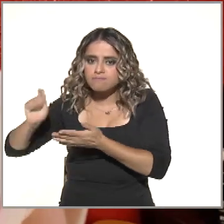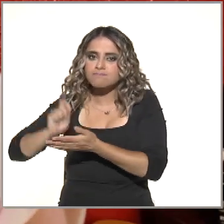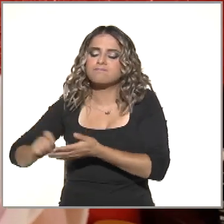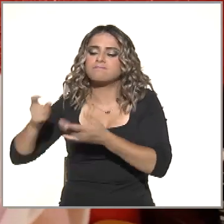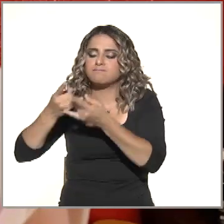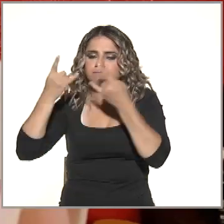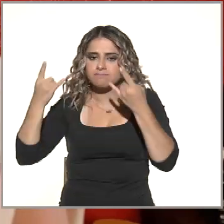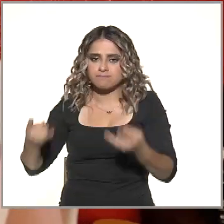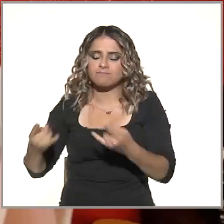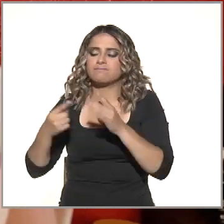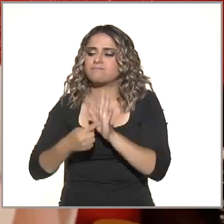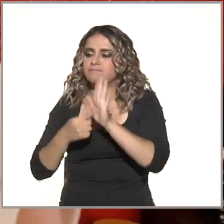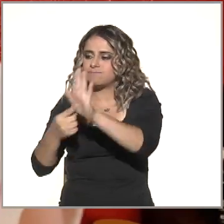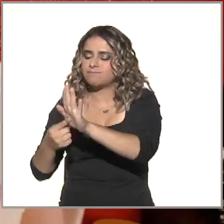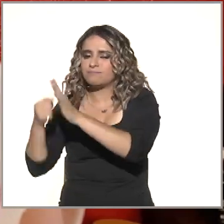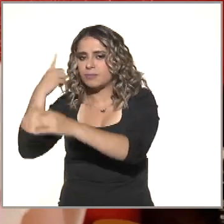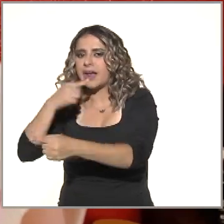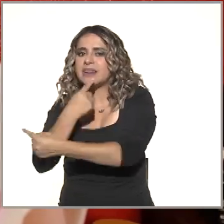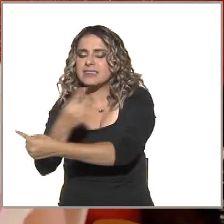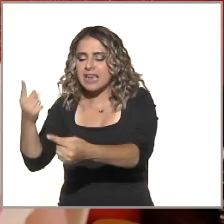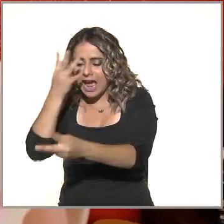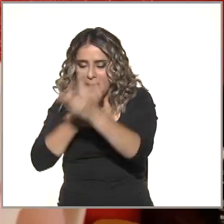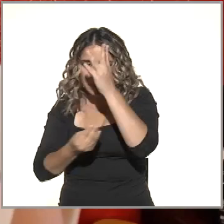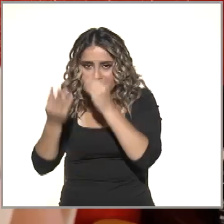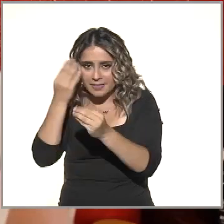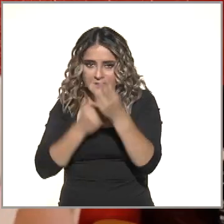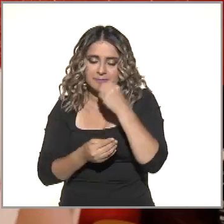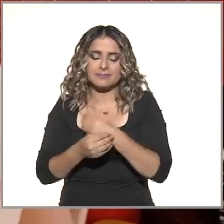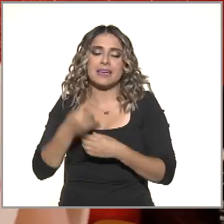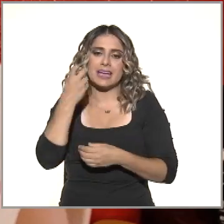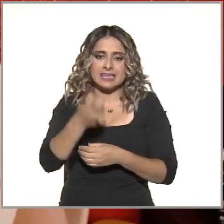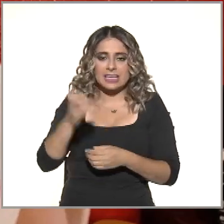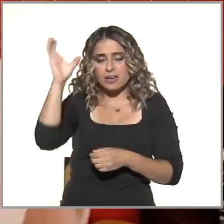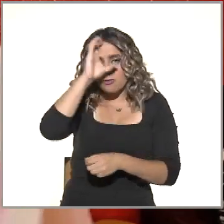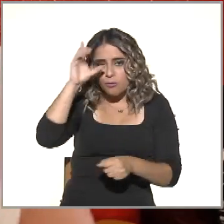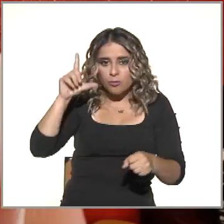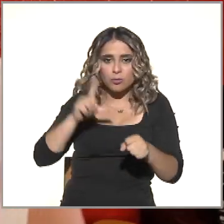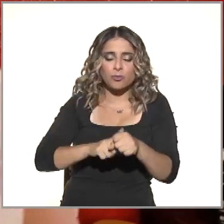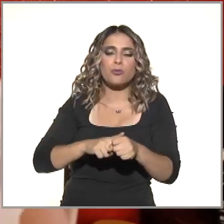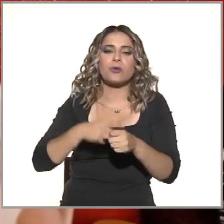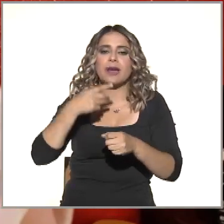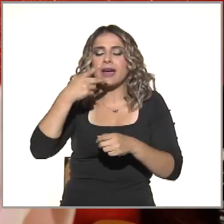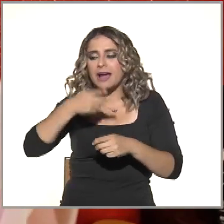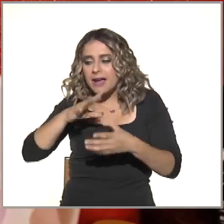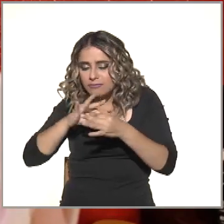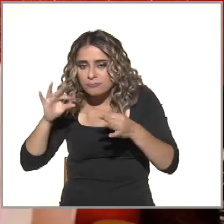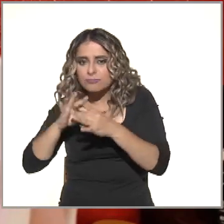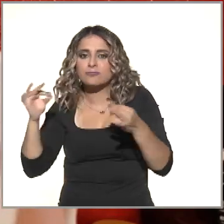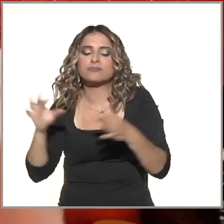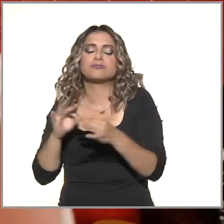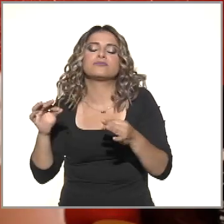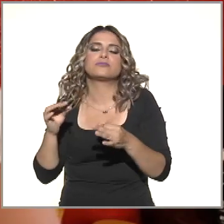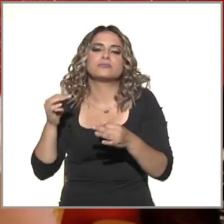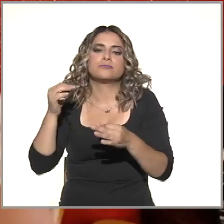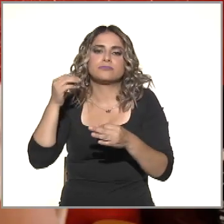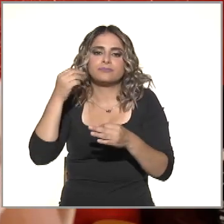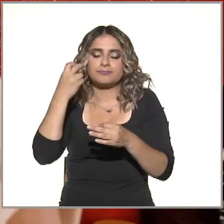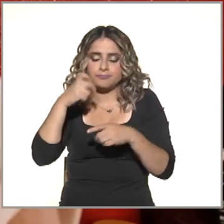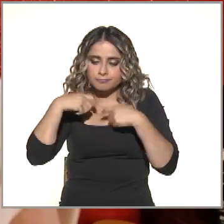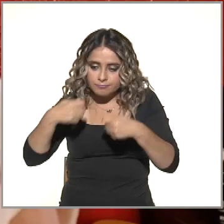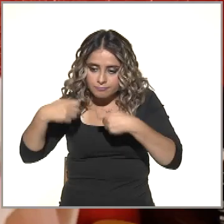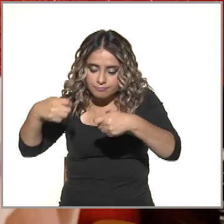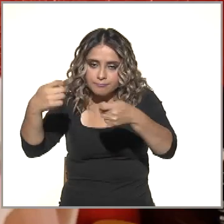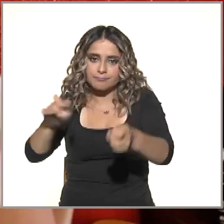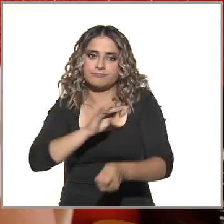cuento infantil. Las tradiciones orales no solo nos dan identidad, como ya señalamos, también mantienen viva